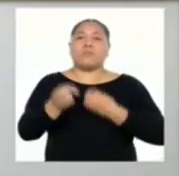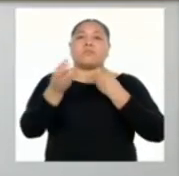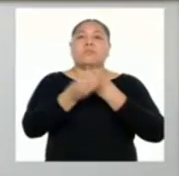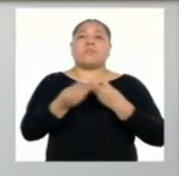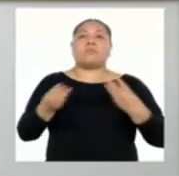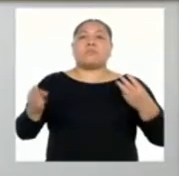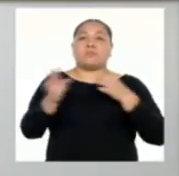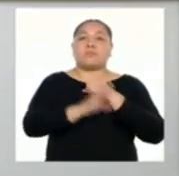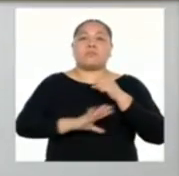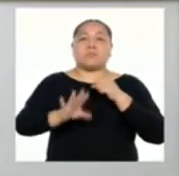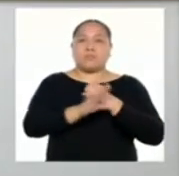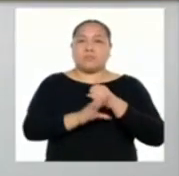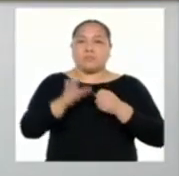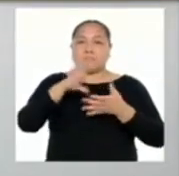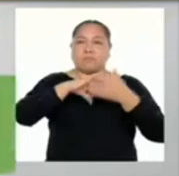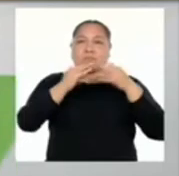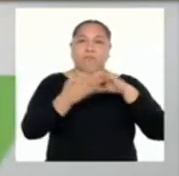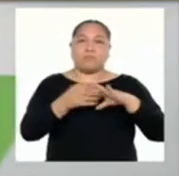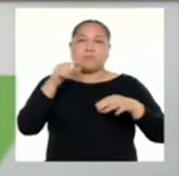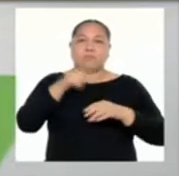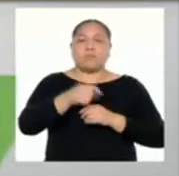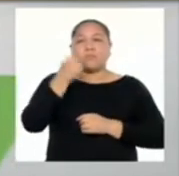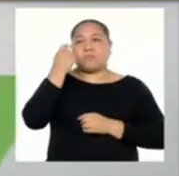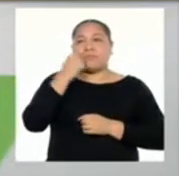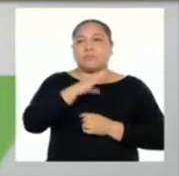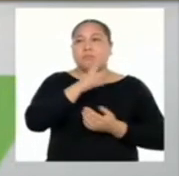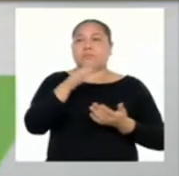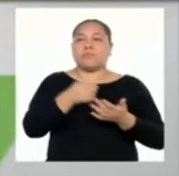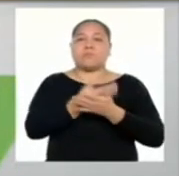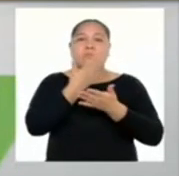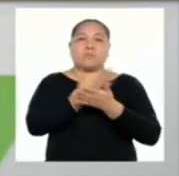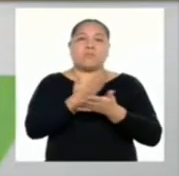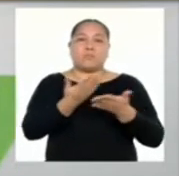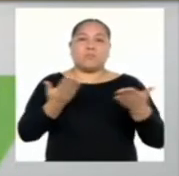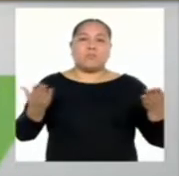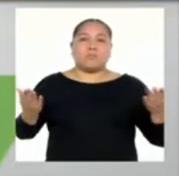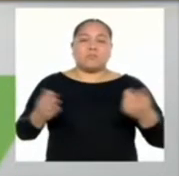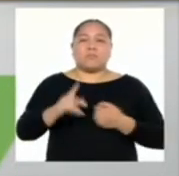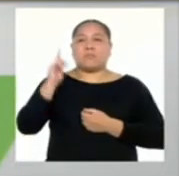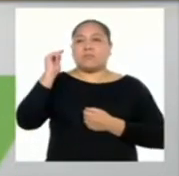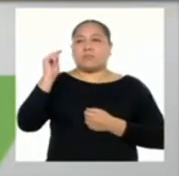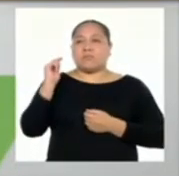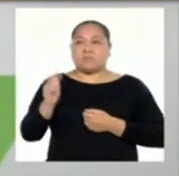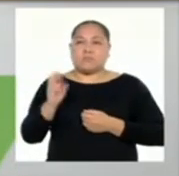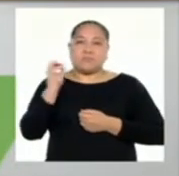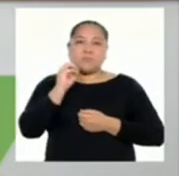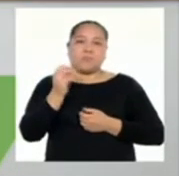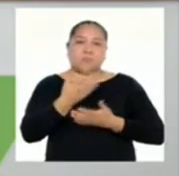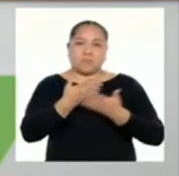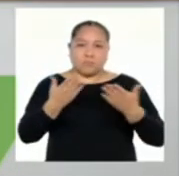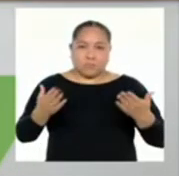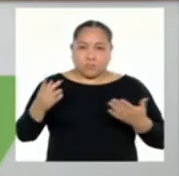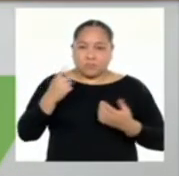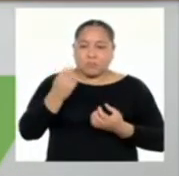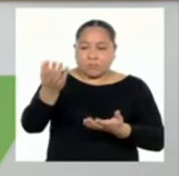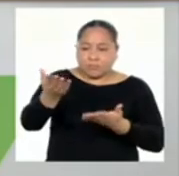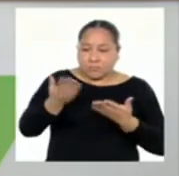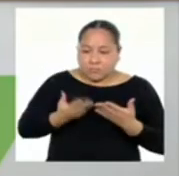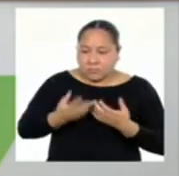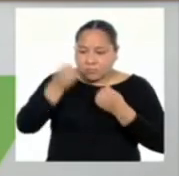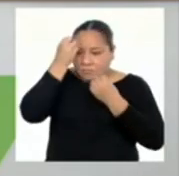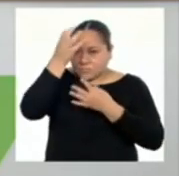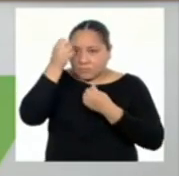materia prima de la historia. Comprenden todos los documentos, testimonios u objetos que nos